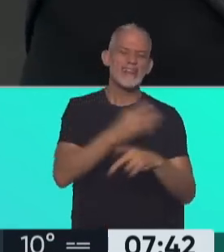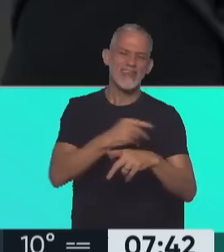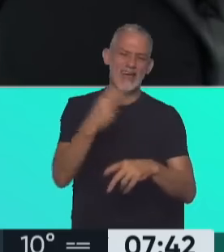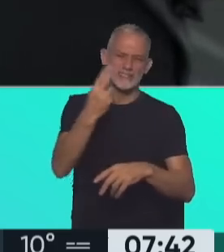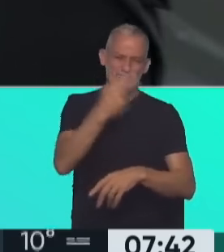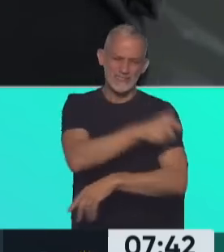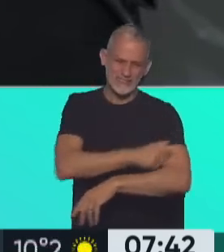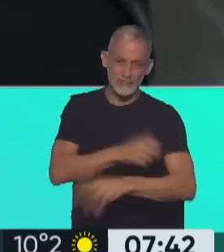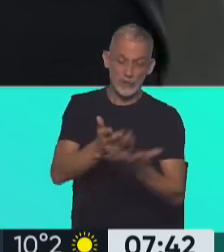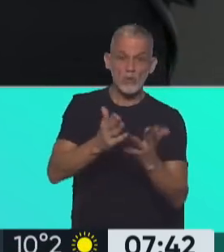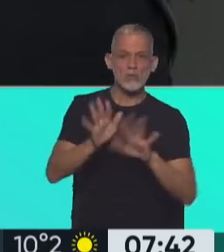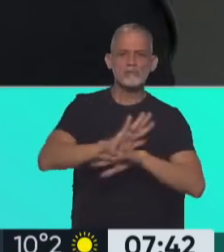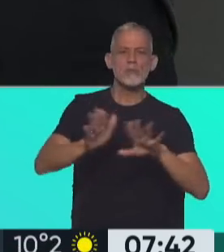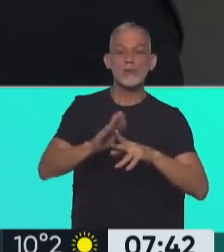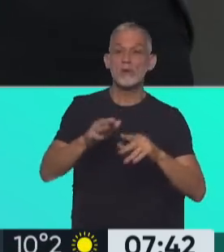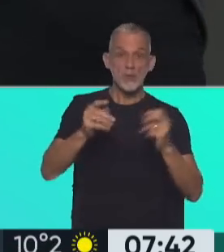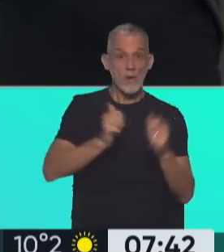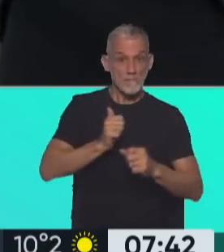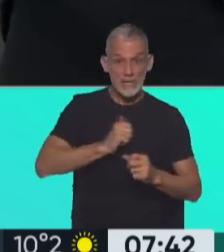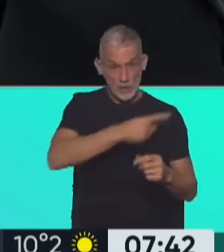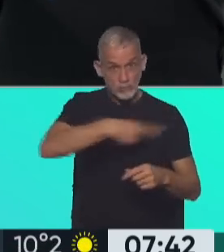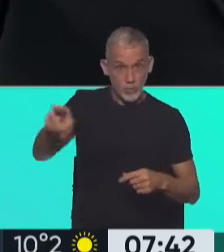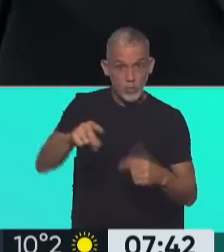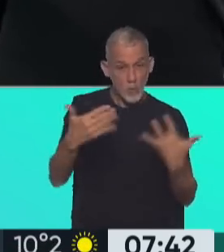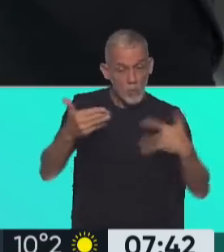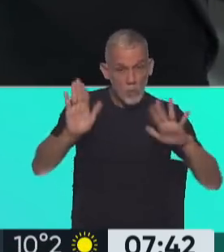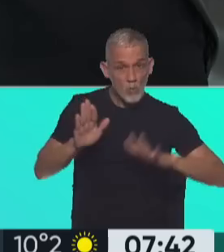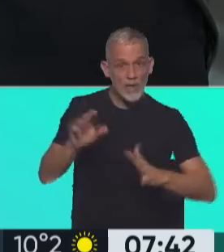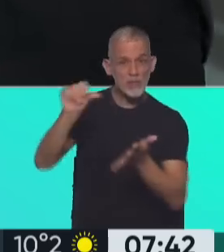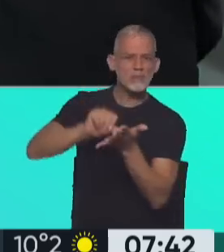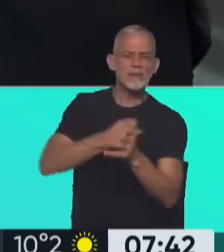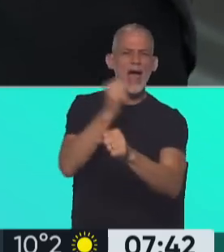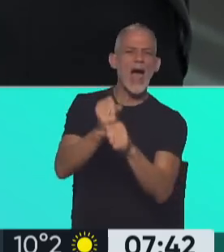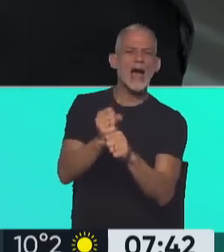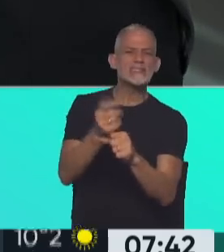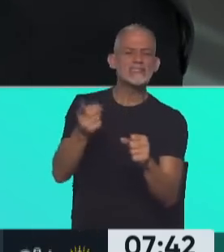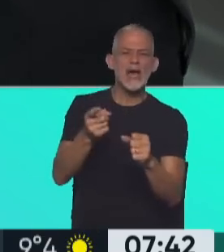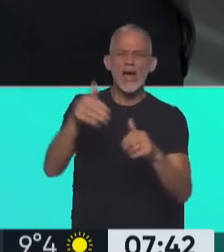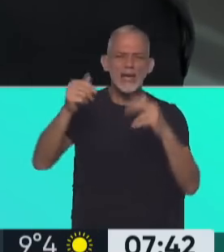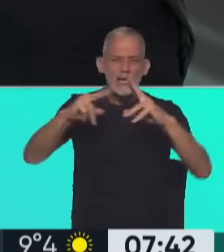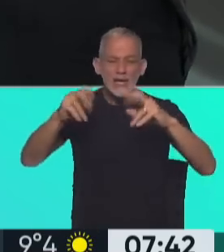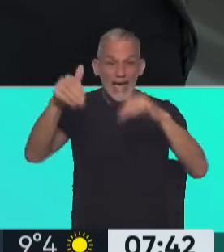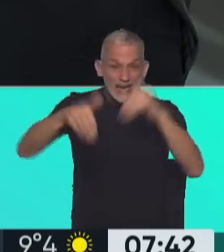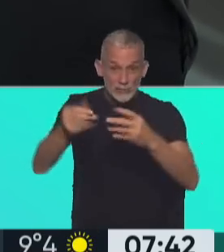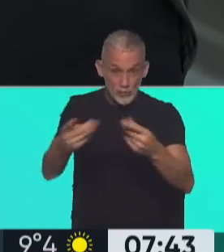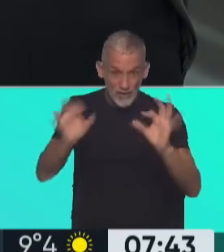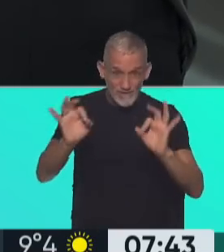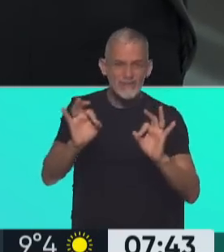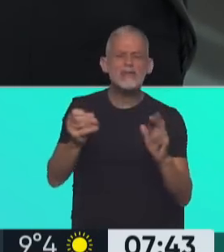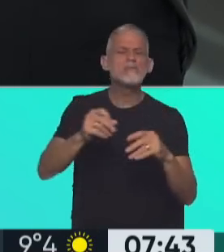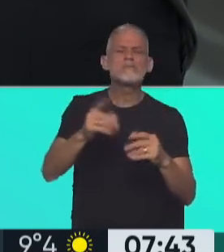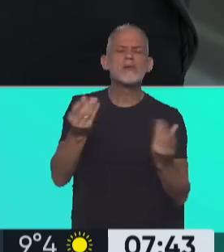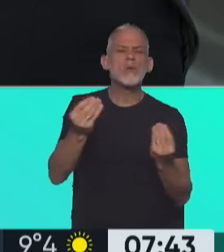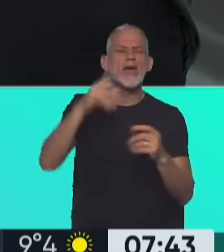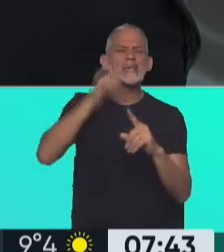se decretó el estado de excepción en todo el país hasta que terminen las elecciones. ¿Qué implica este estado